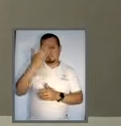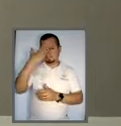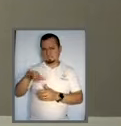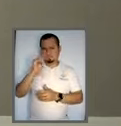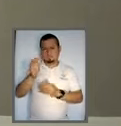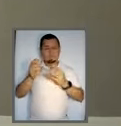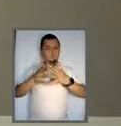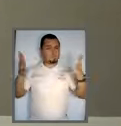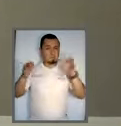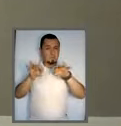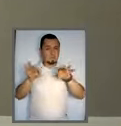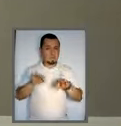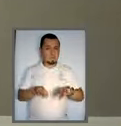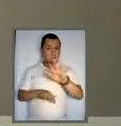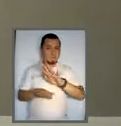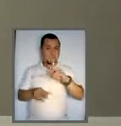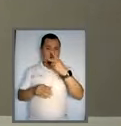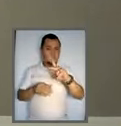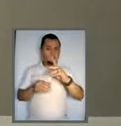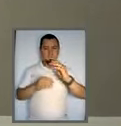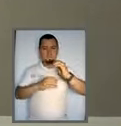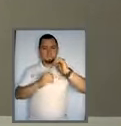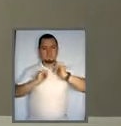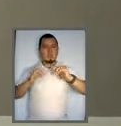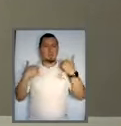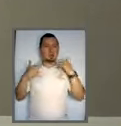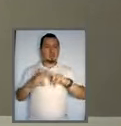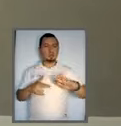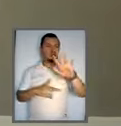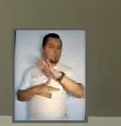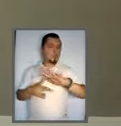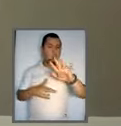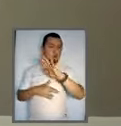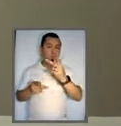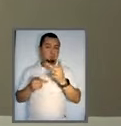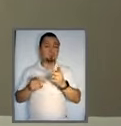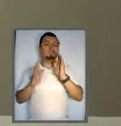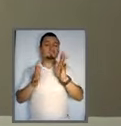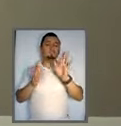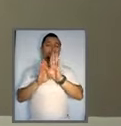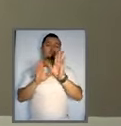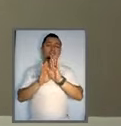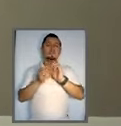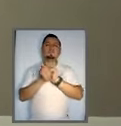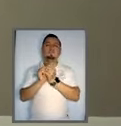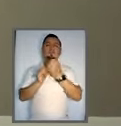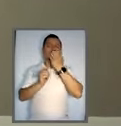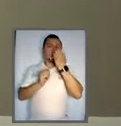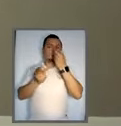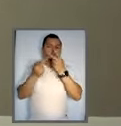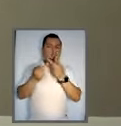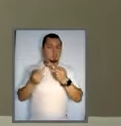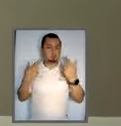que la inmensa mayoría de los trabajadores de la educación, particularmente de las maestras y de los maestros, hemos sido formados en instituciones formadoras